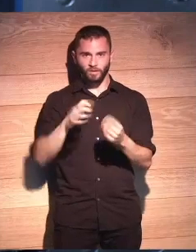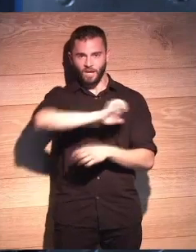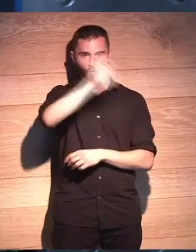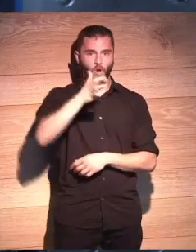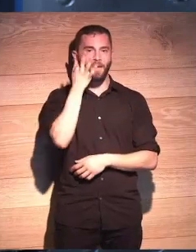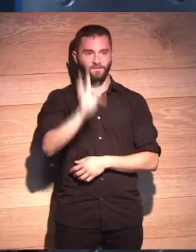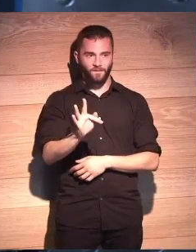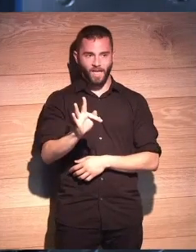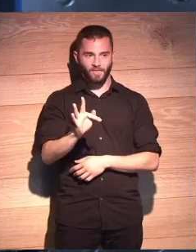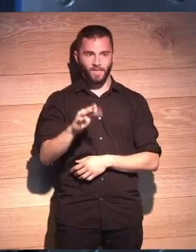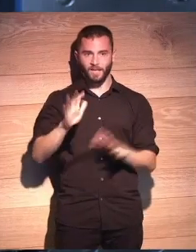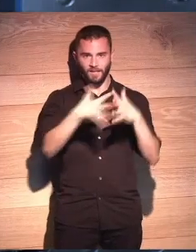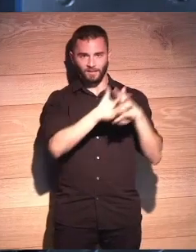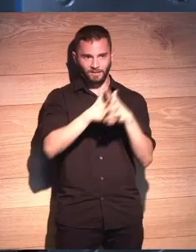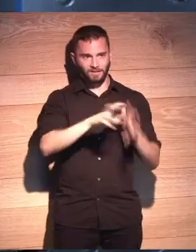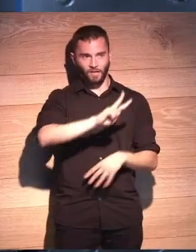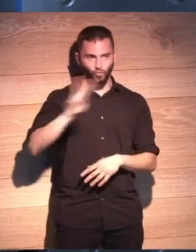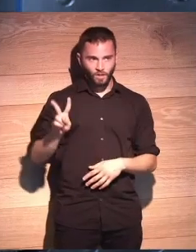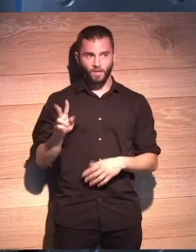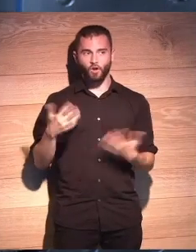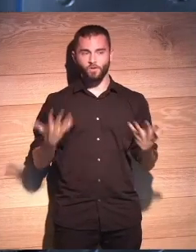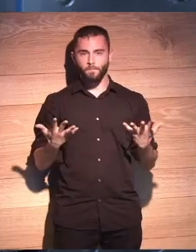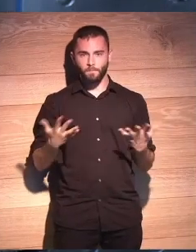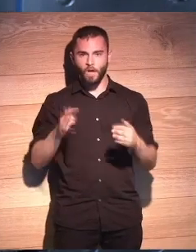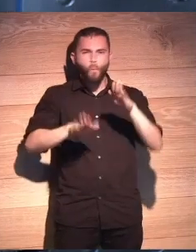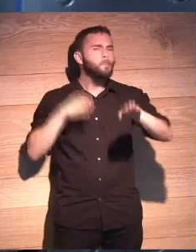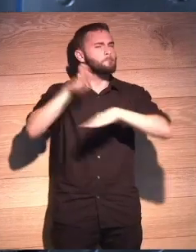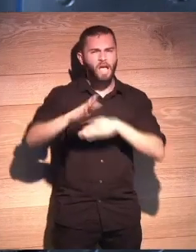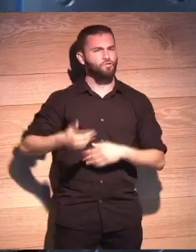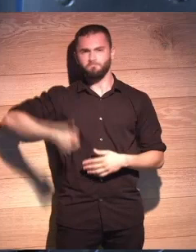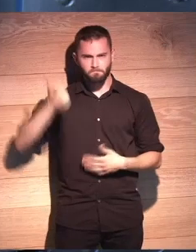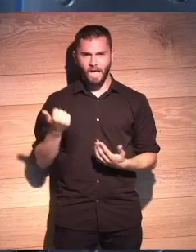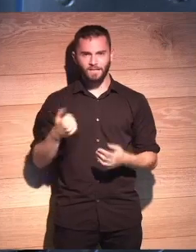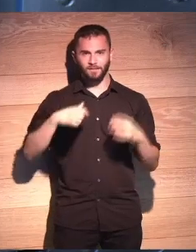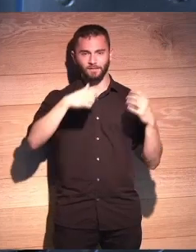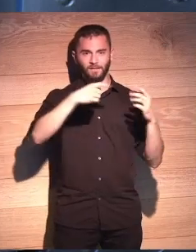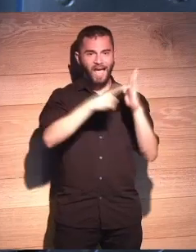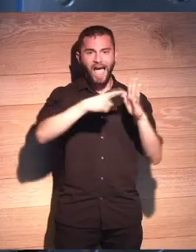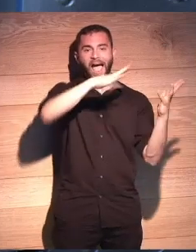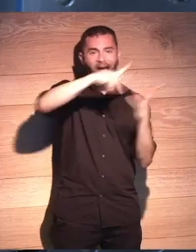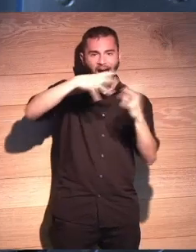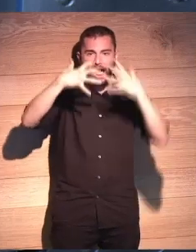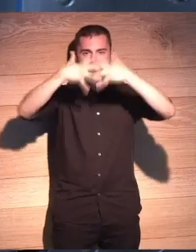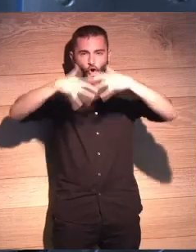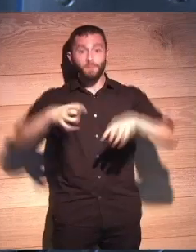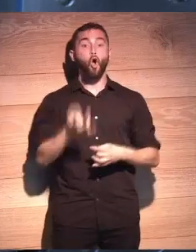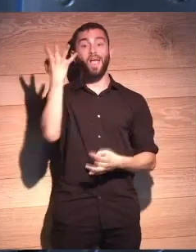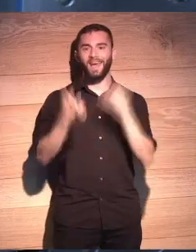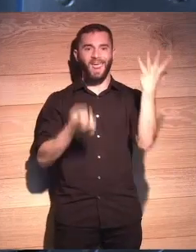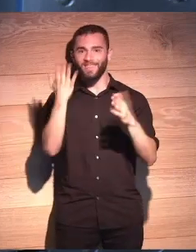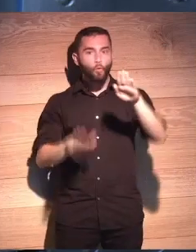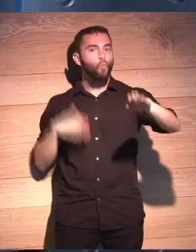pero también, por supuesto, en Estados Unidos. Pero hemos dado un paso más. Los algoritmos son creativos. Esto es un salto